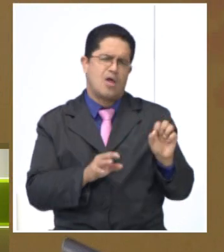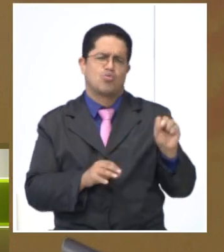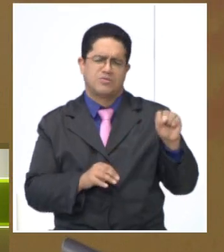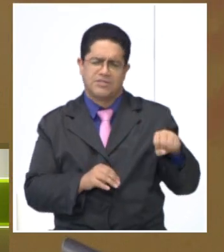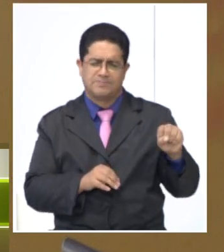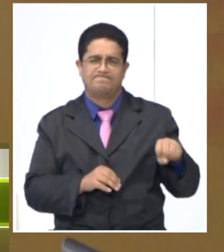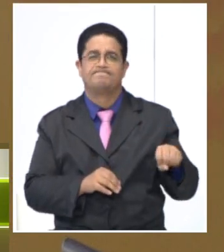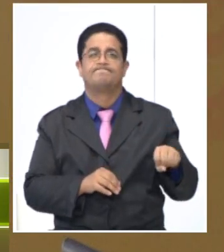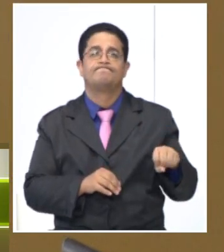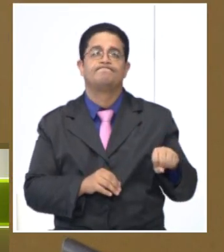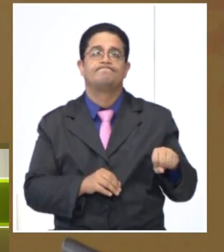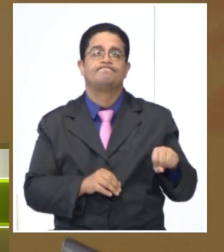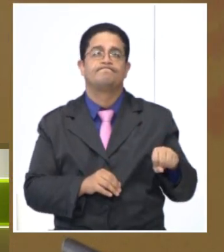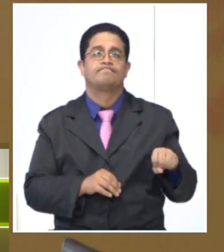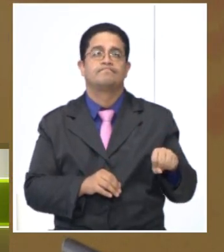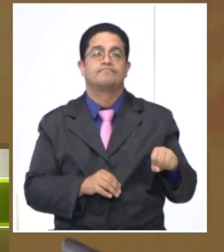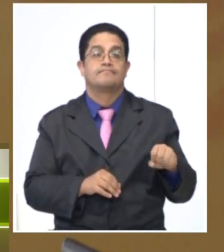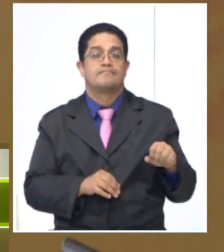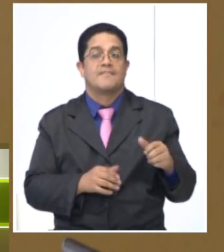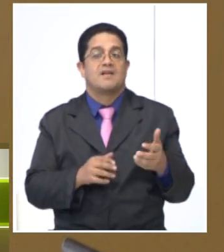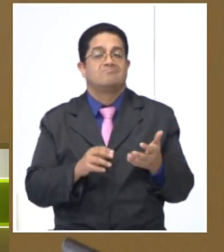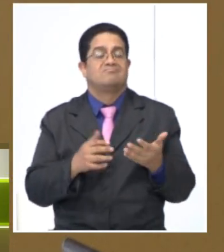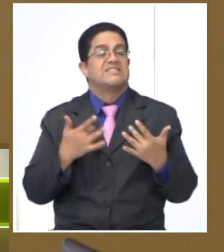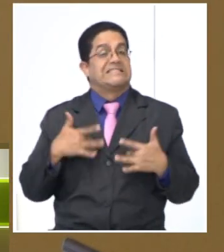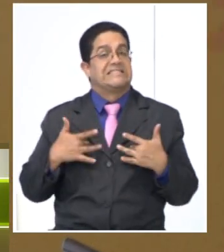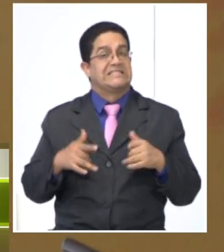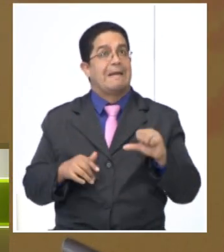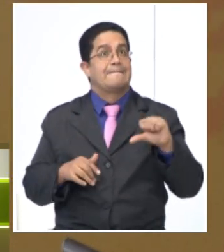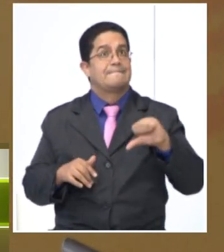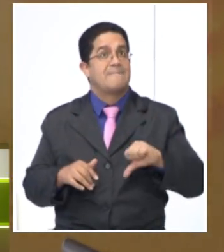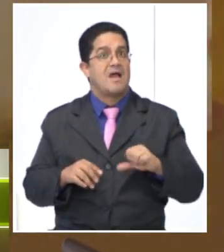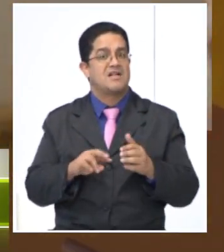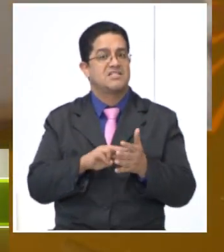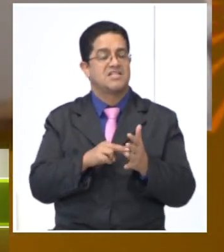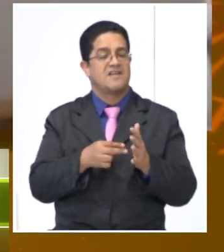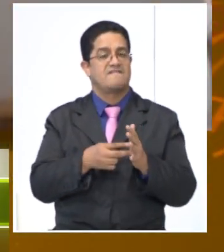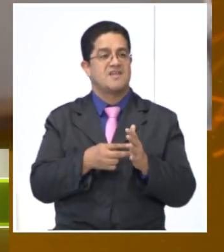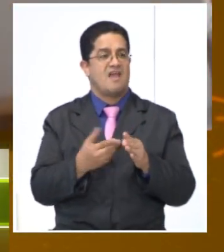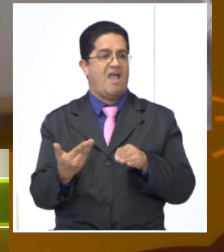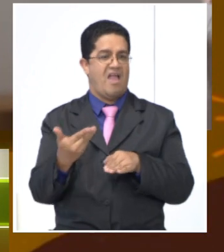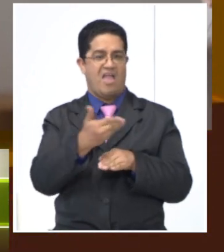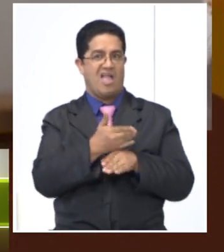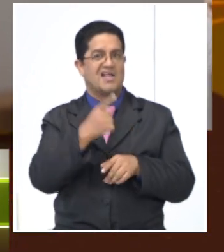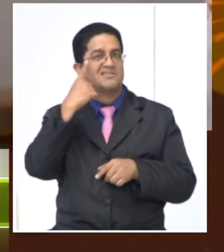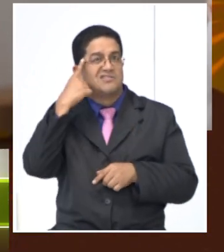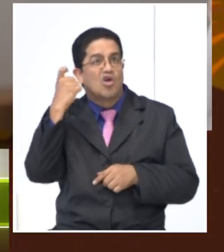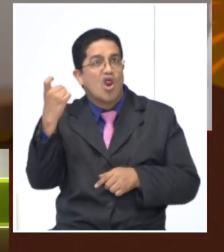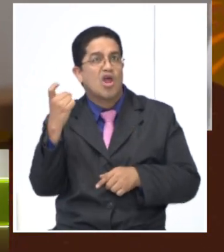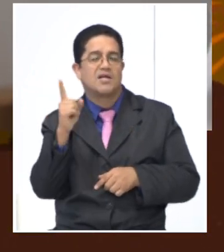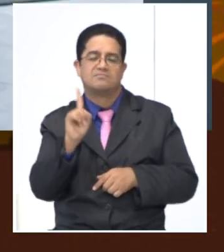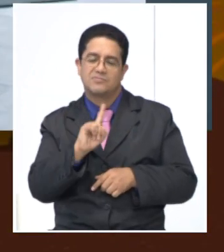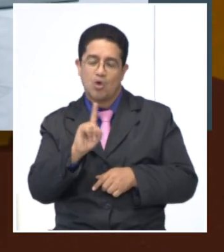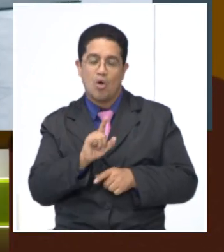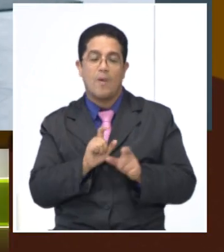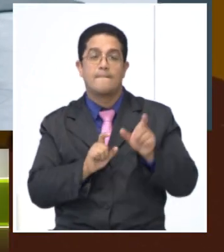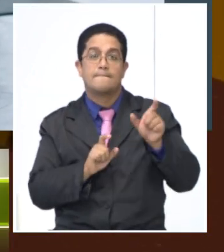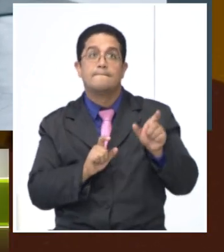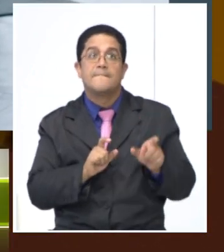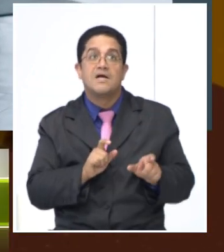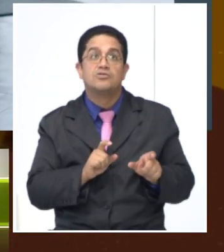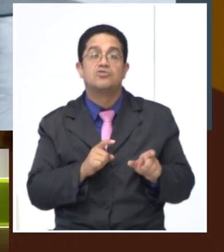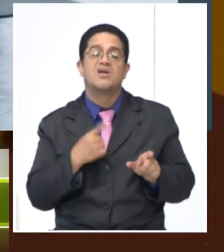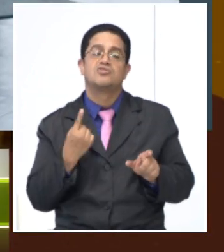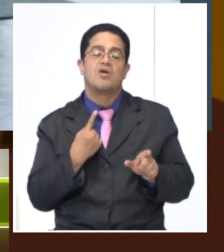Precisamente, el estar mal no es lo que te da pie a asistir a una psicoterapia. Una persona puede ir solamente